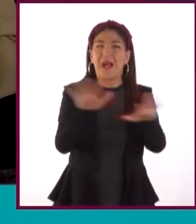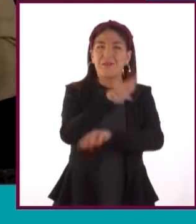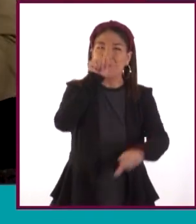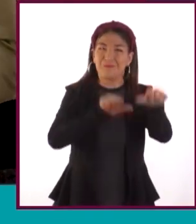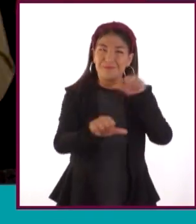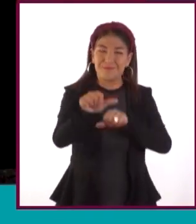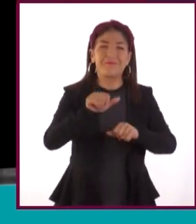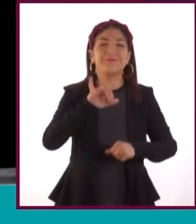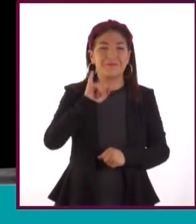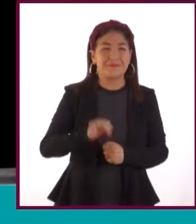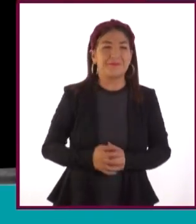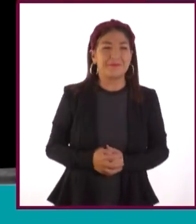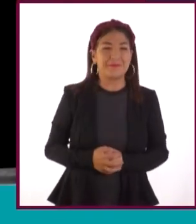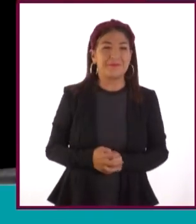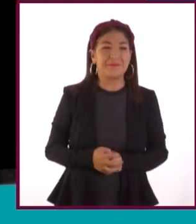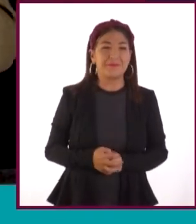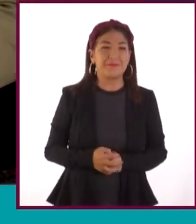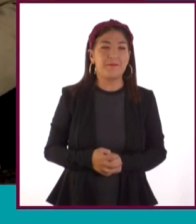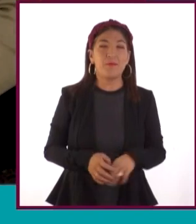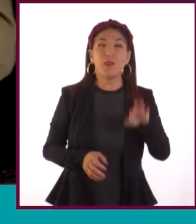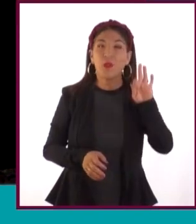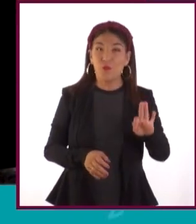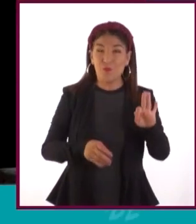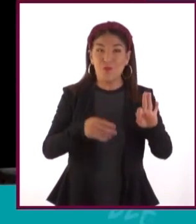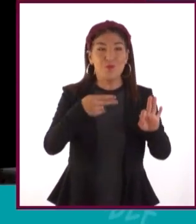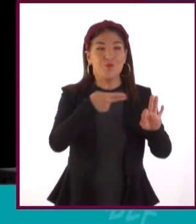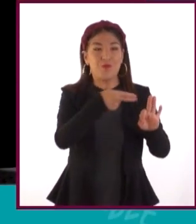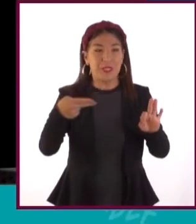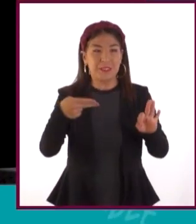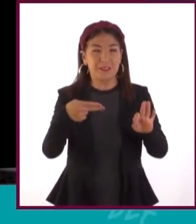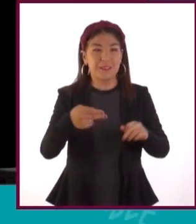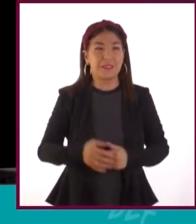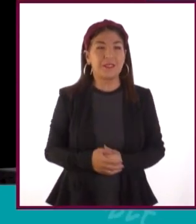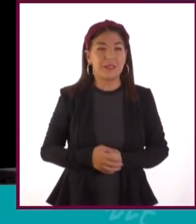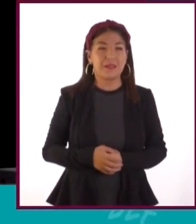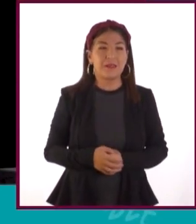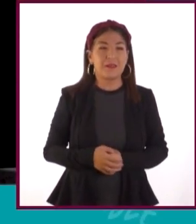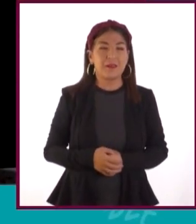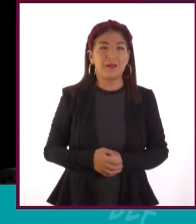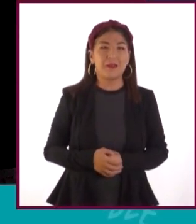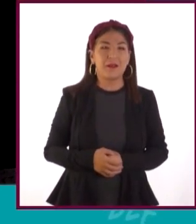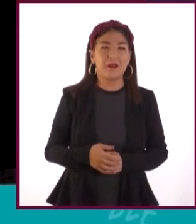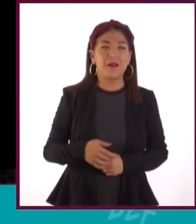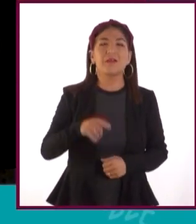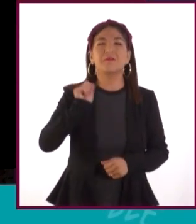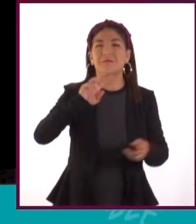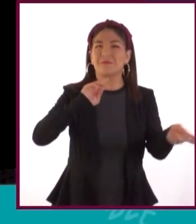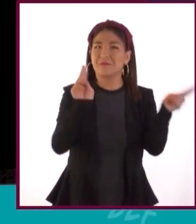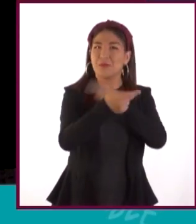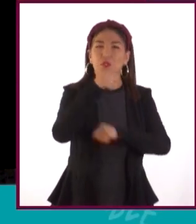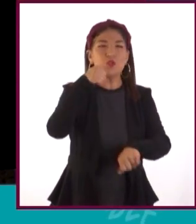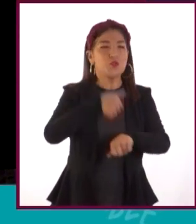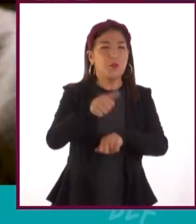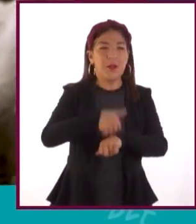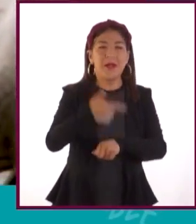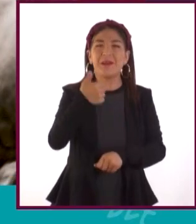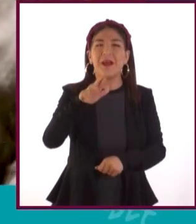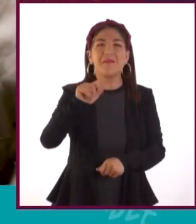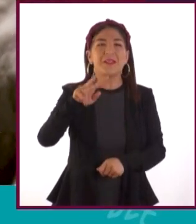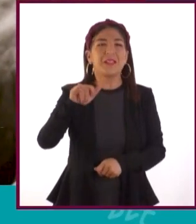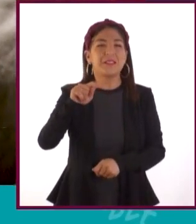mar? Elemental, la masa 2 sería yo, la masa 1 sería la Tierra,